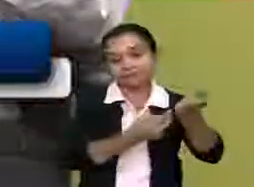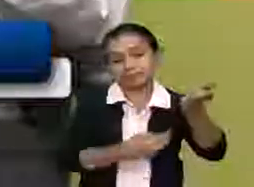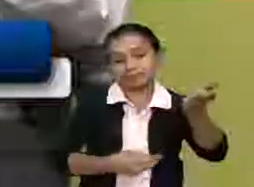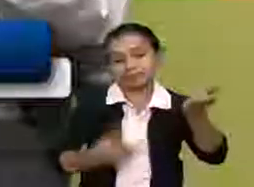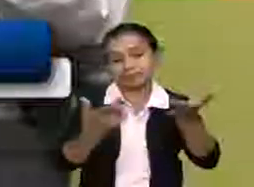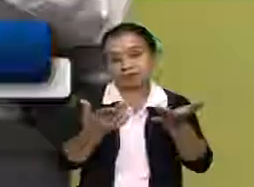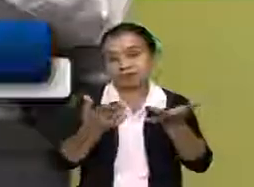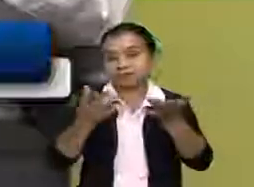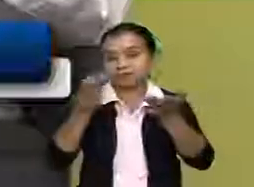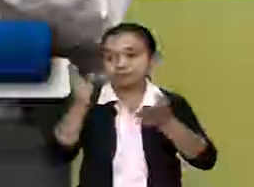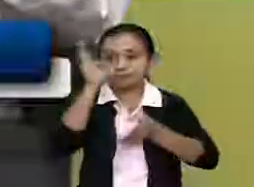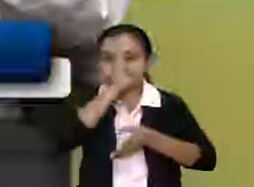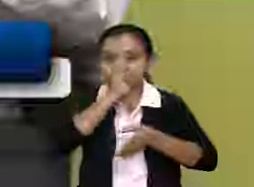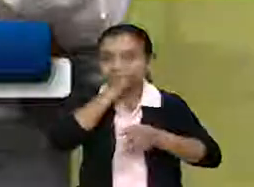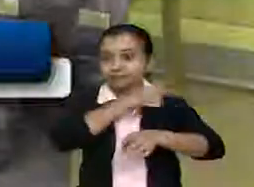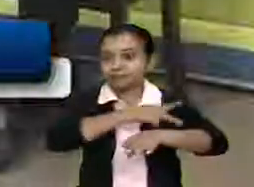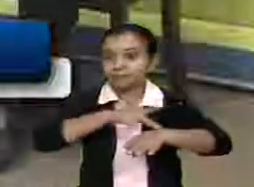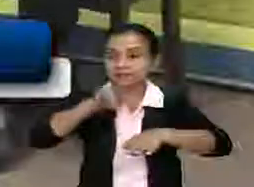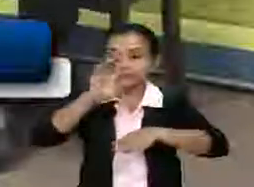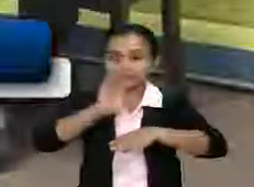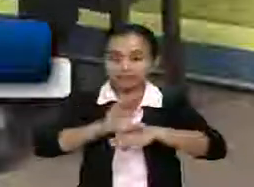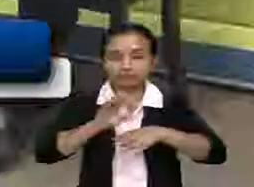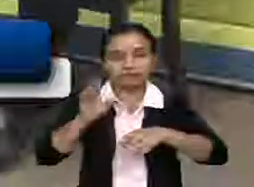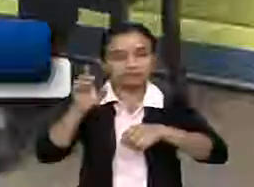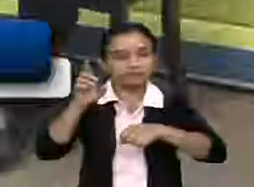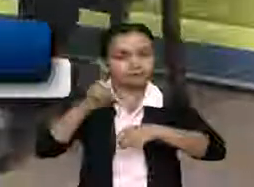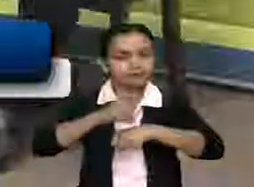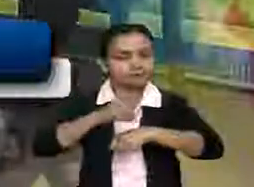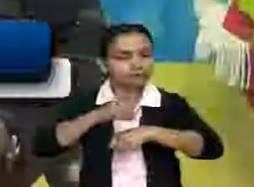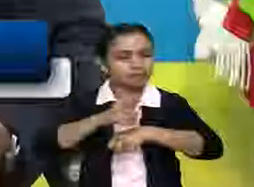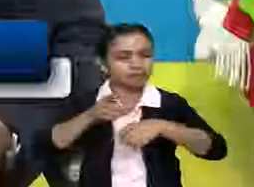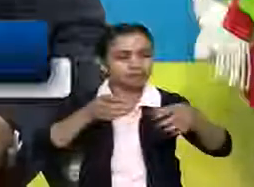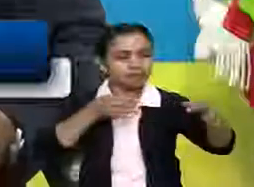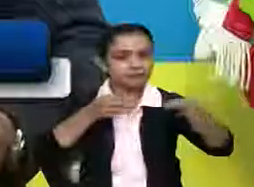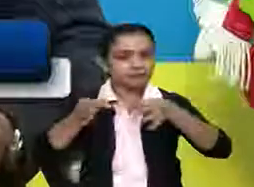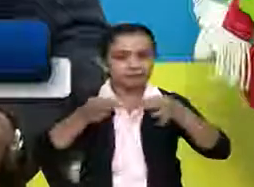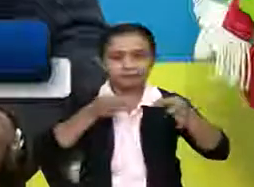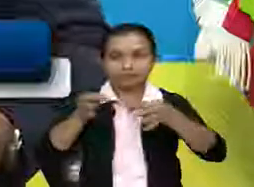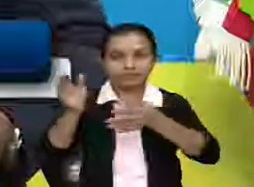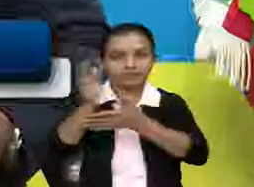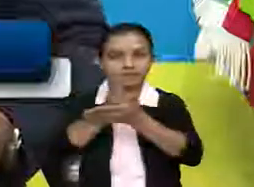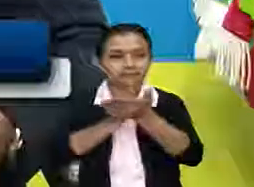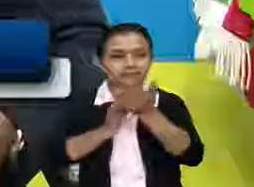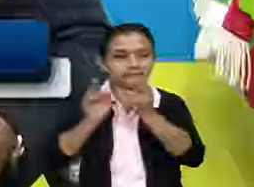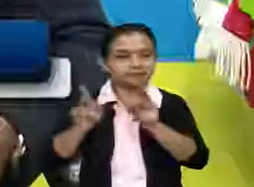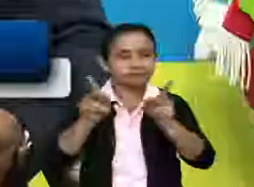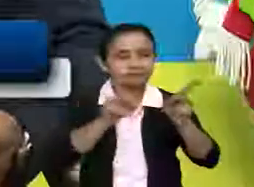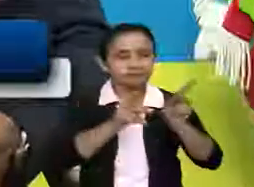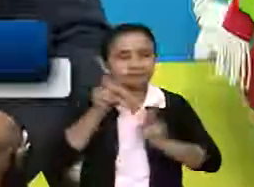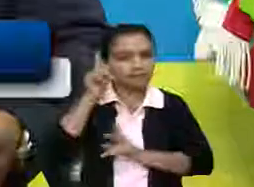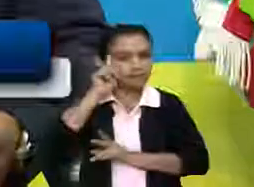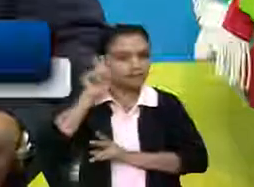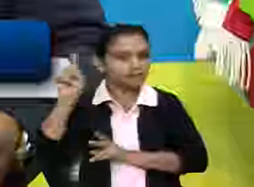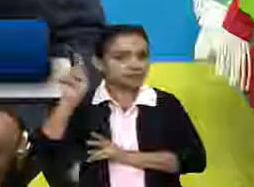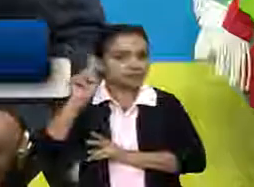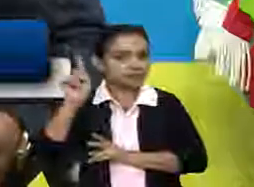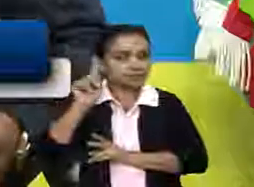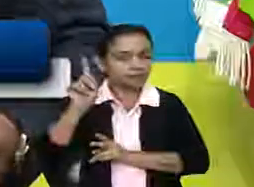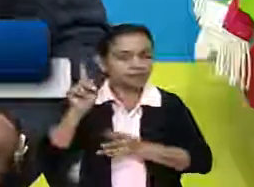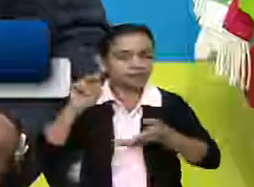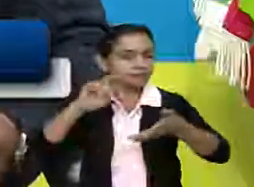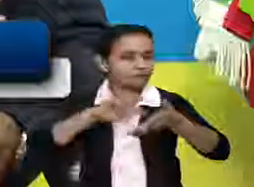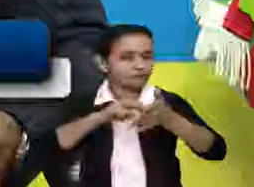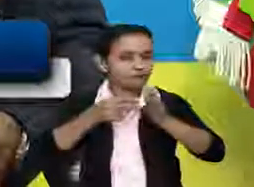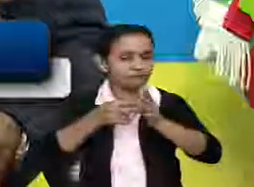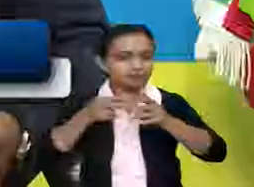portó cabeza ahora que explique más sobre algunos que no sabemos todavía sobre la composición de la sangre